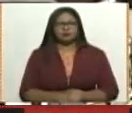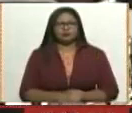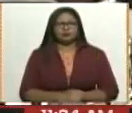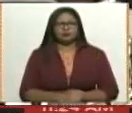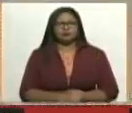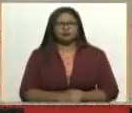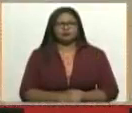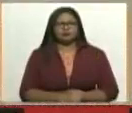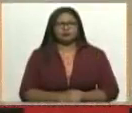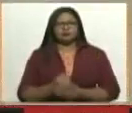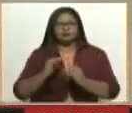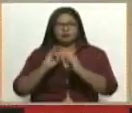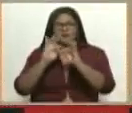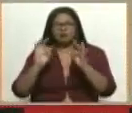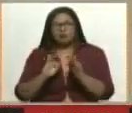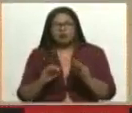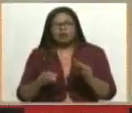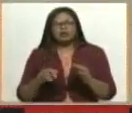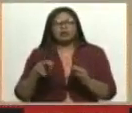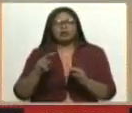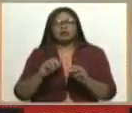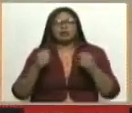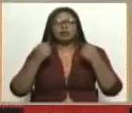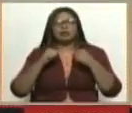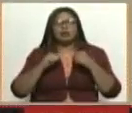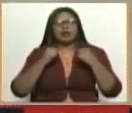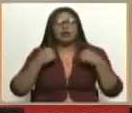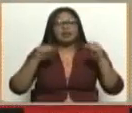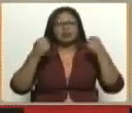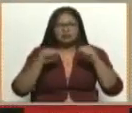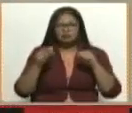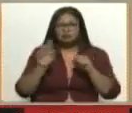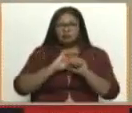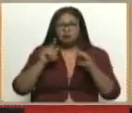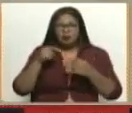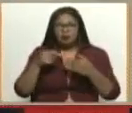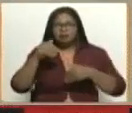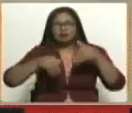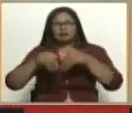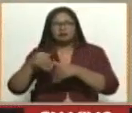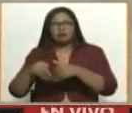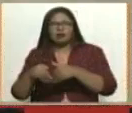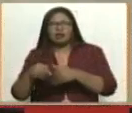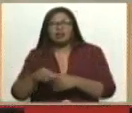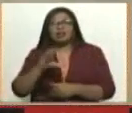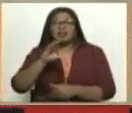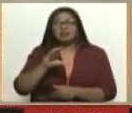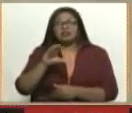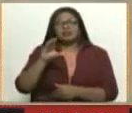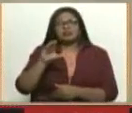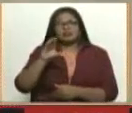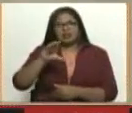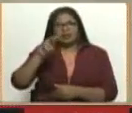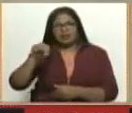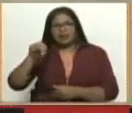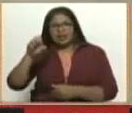Tal como en el ejercicio del sufragio, el CNE tiene en esta tarea una delicada